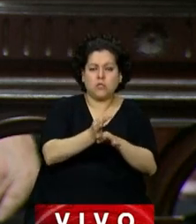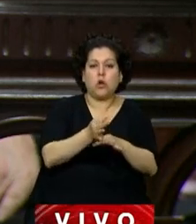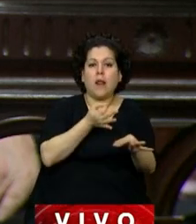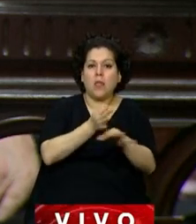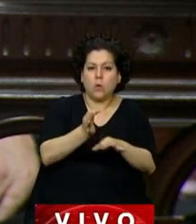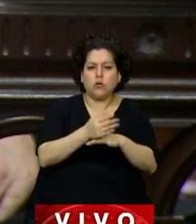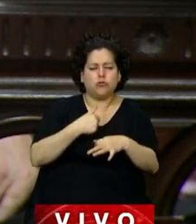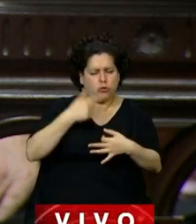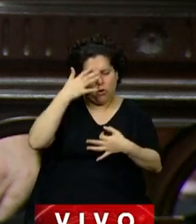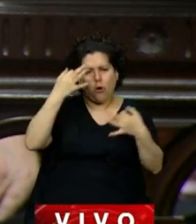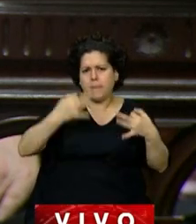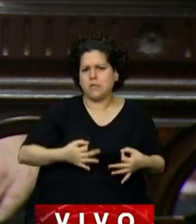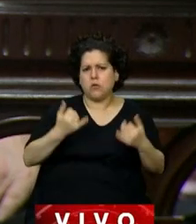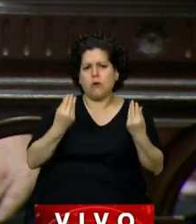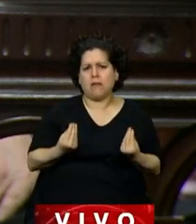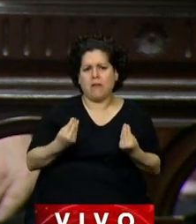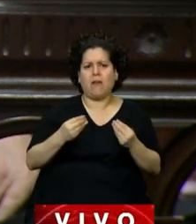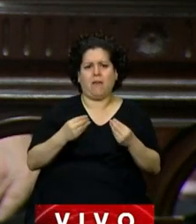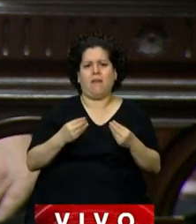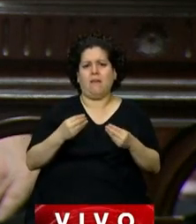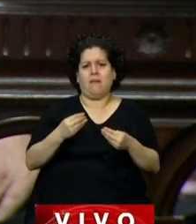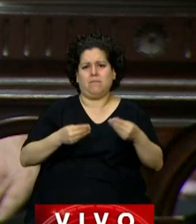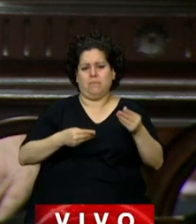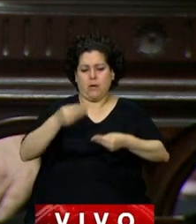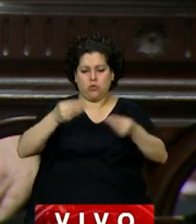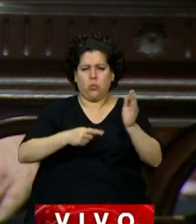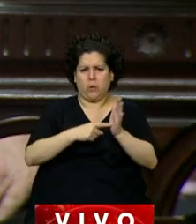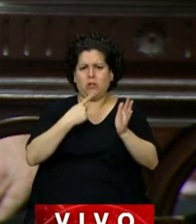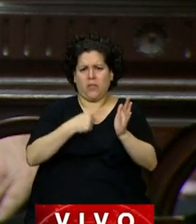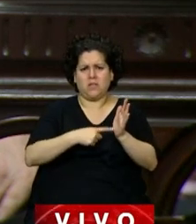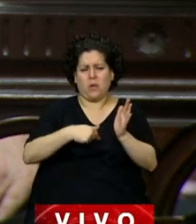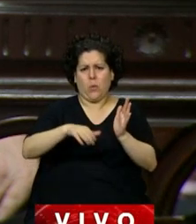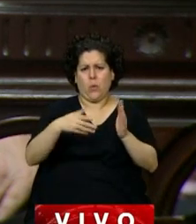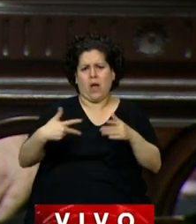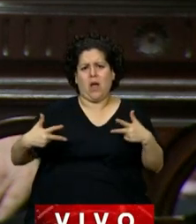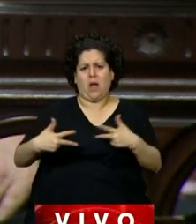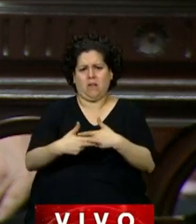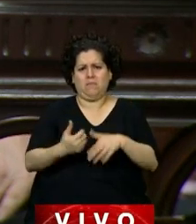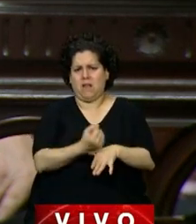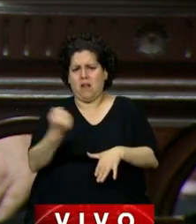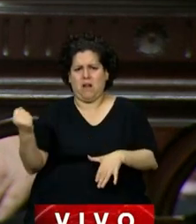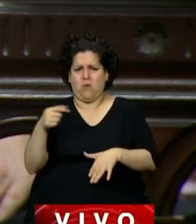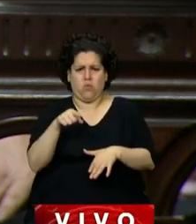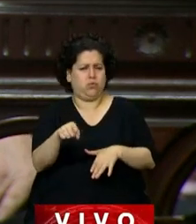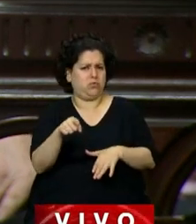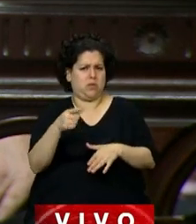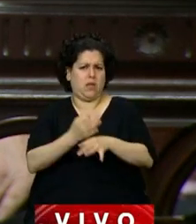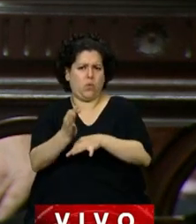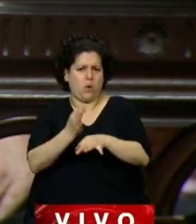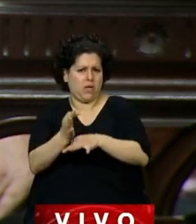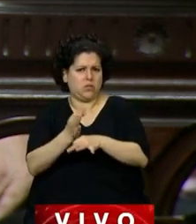estoy convencido que este presupuesto hace un recorte enorme. Y estoy convencido que la educación no es